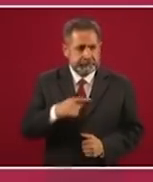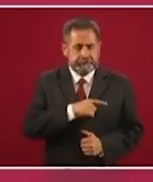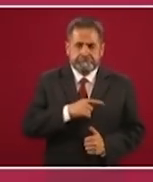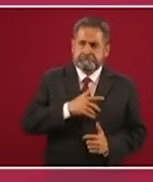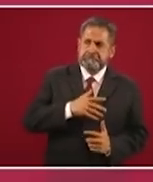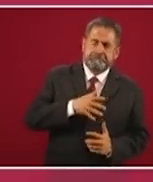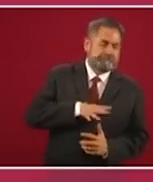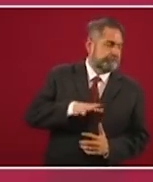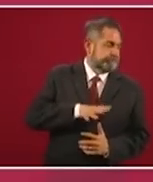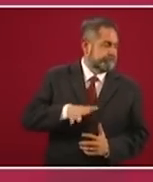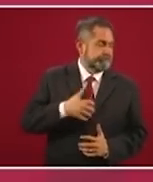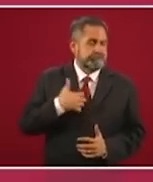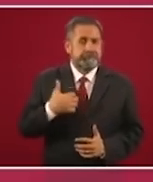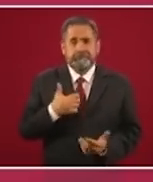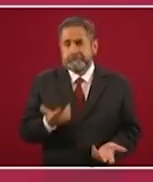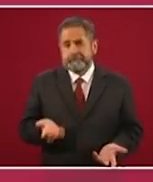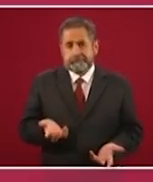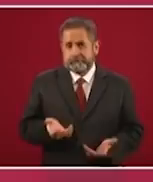aturdidos,